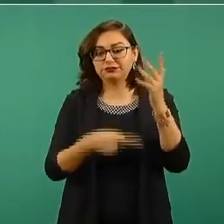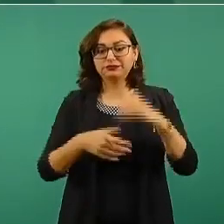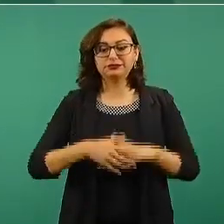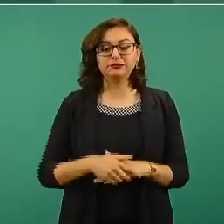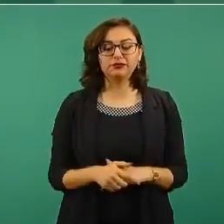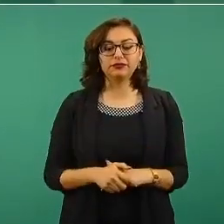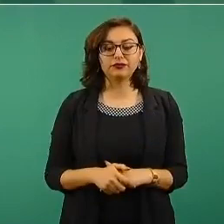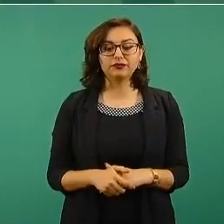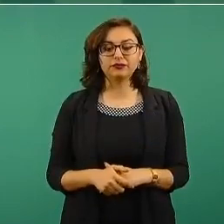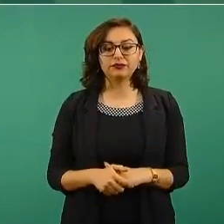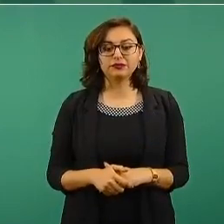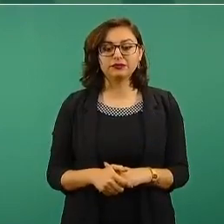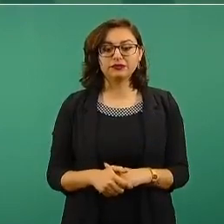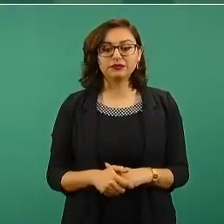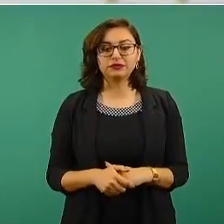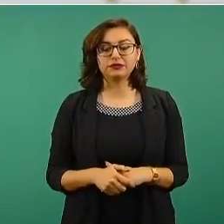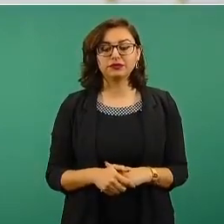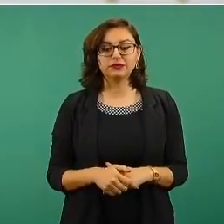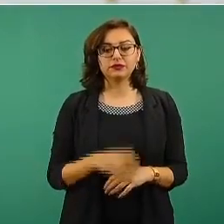¿sí?